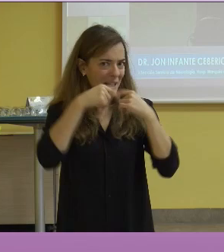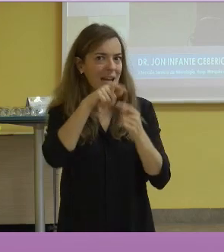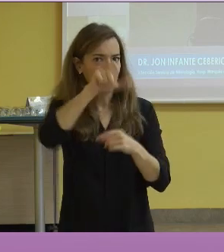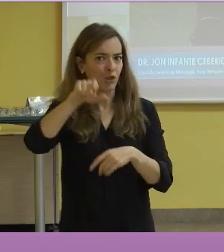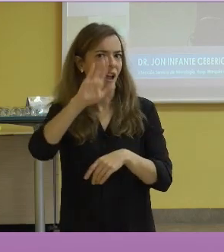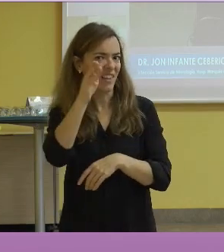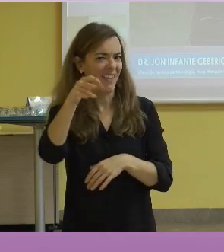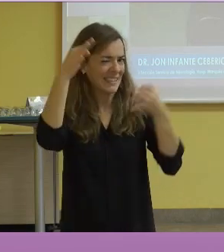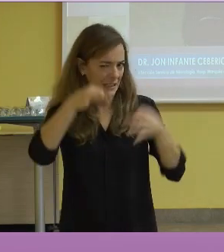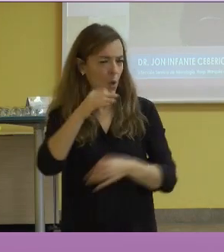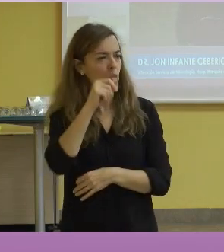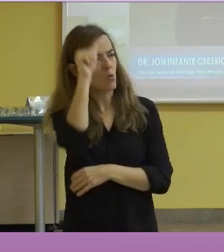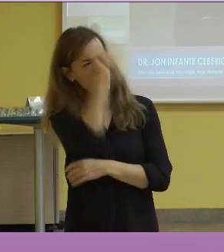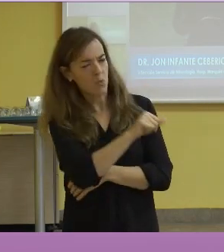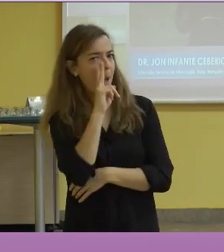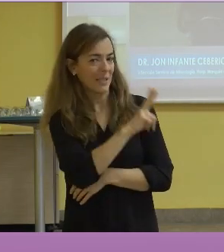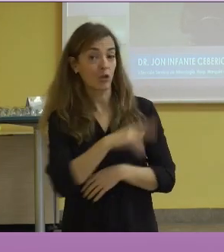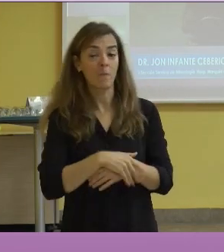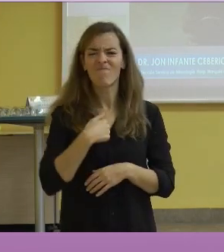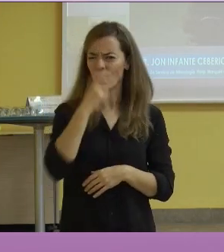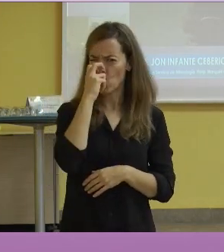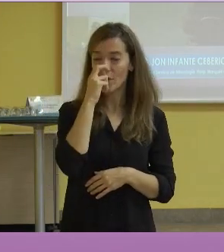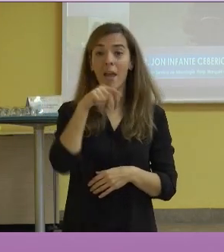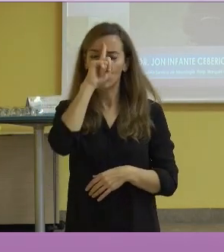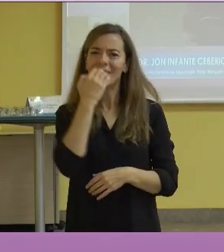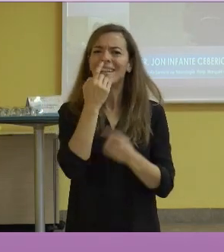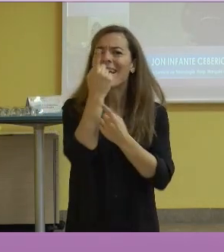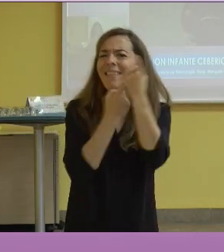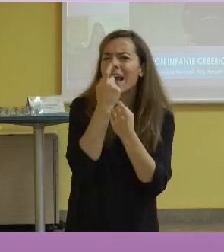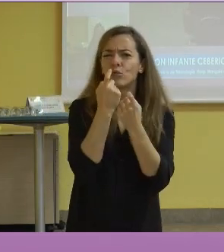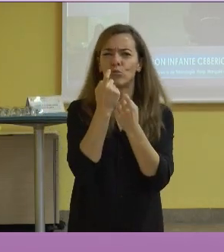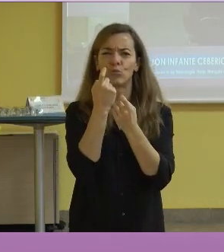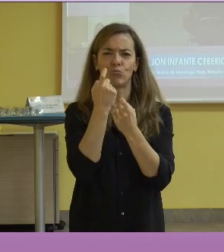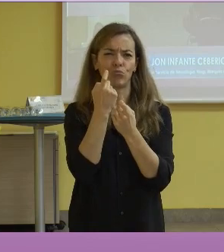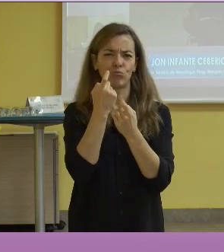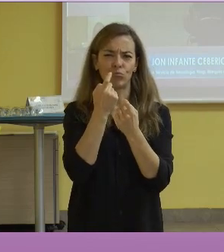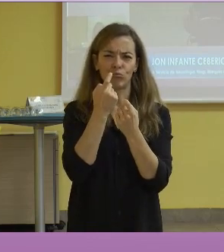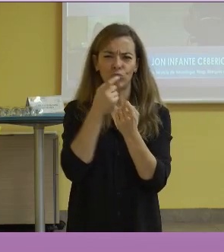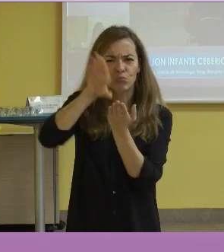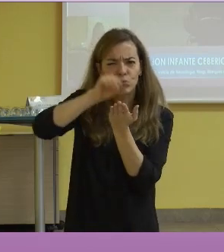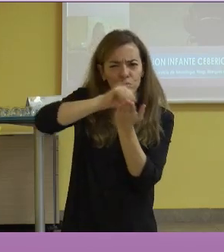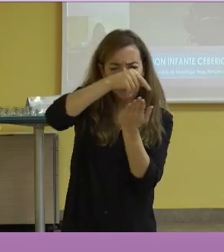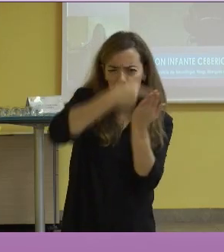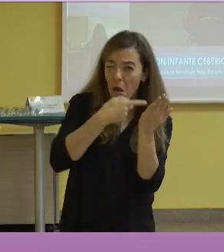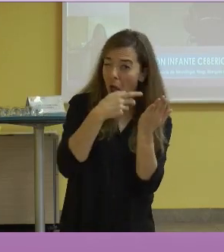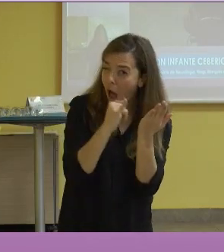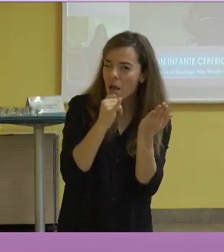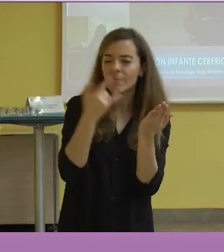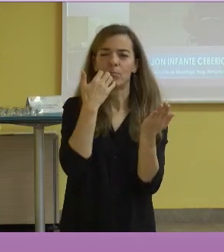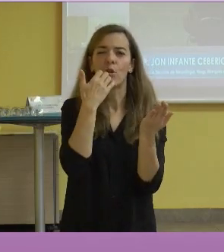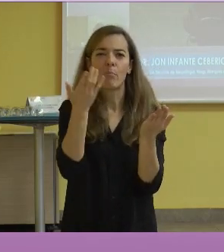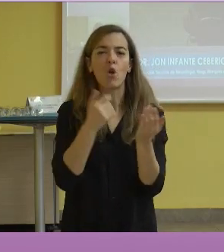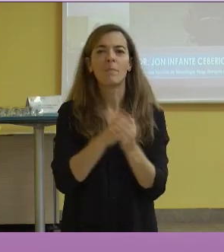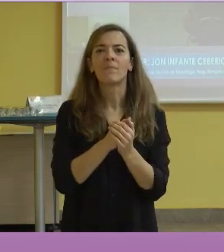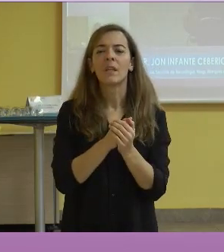curiosidad. No sé si tenéis recogidos datos, información del tiempo que